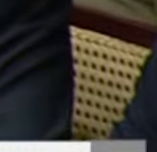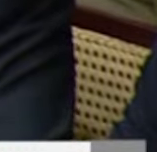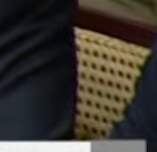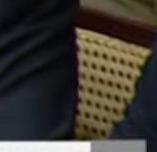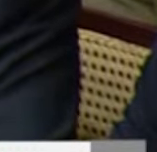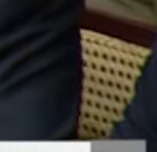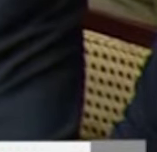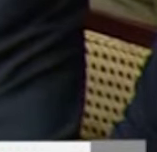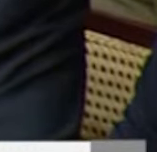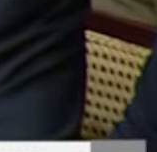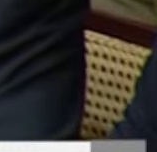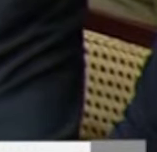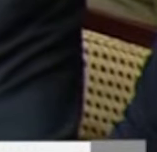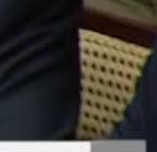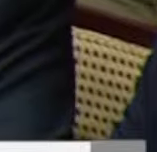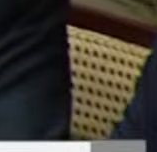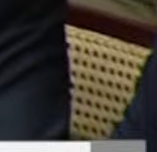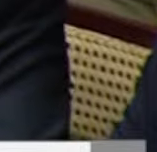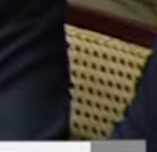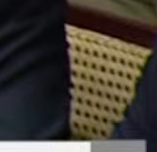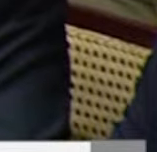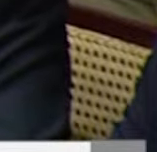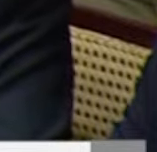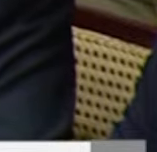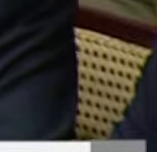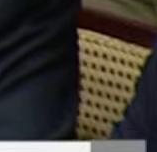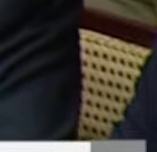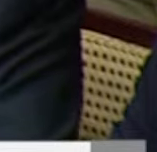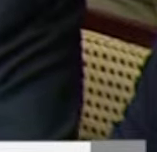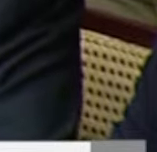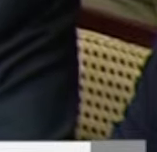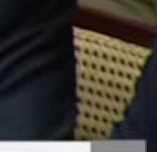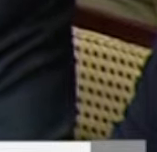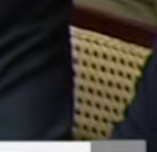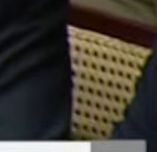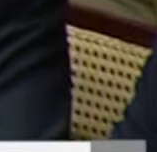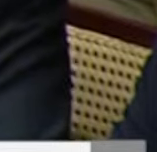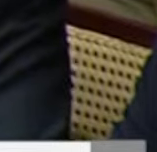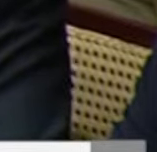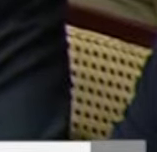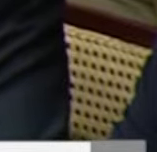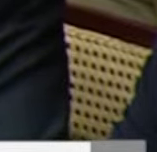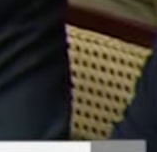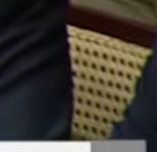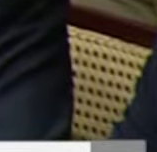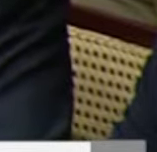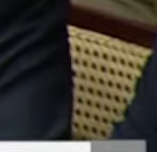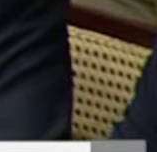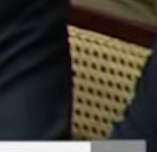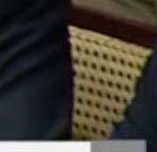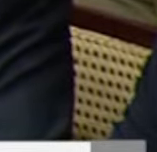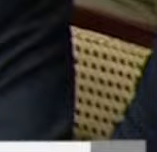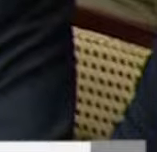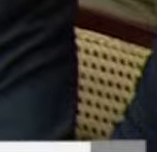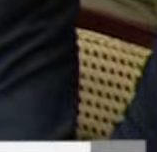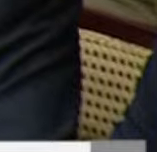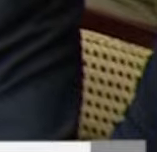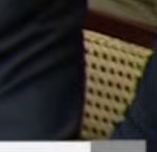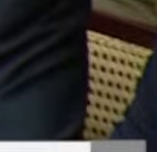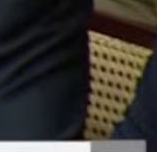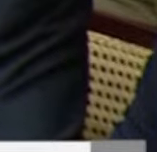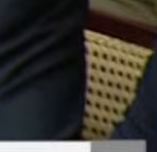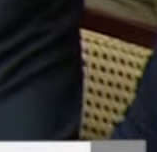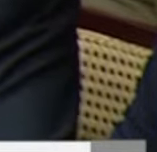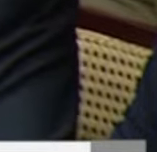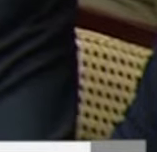prefieren que sus casos no avancen que prescriban por el transcurrir del tiempo y sus